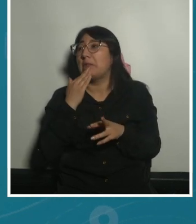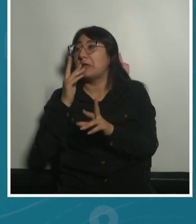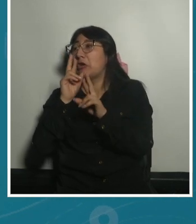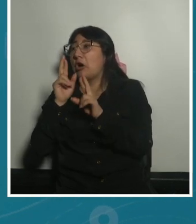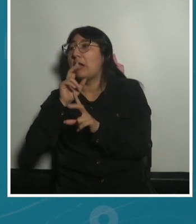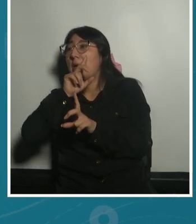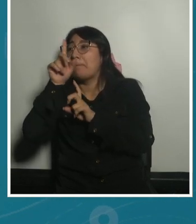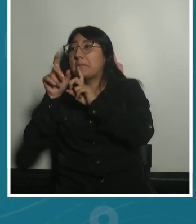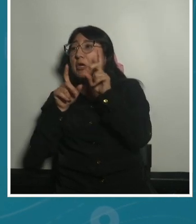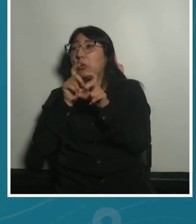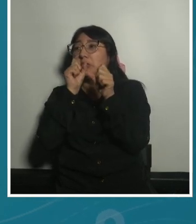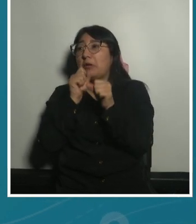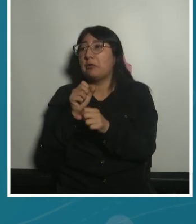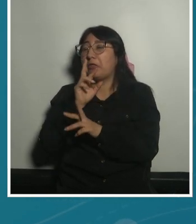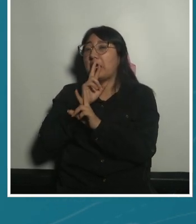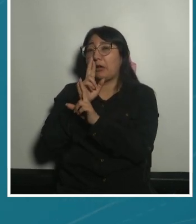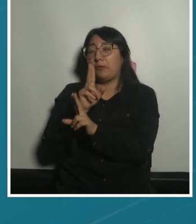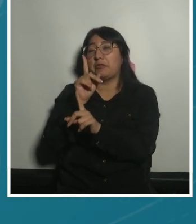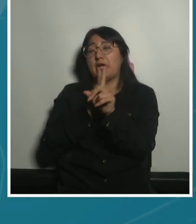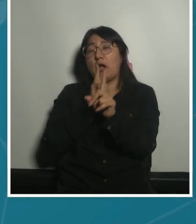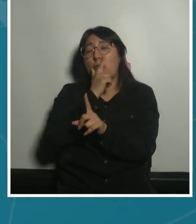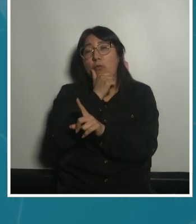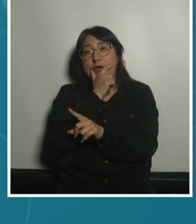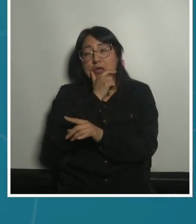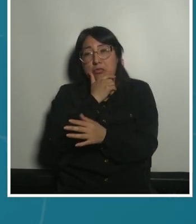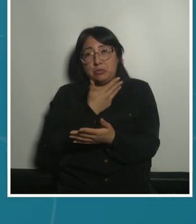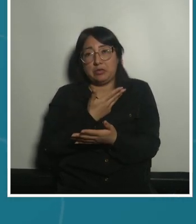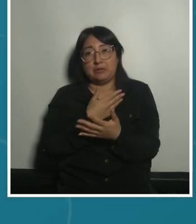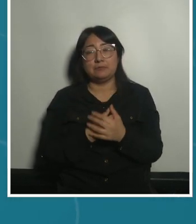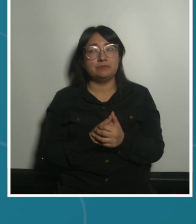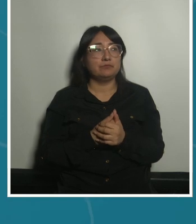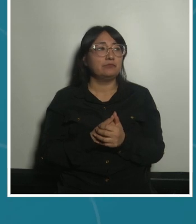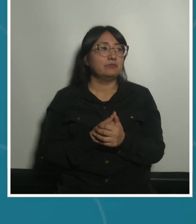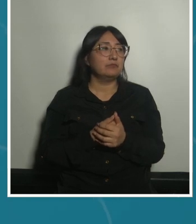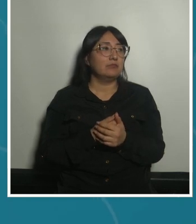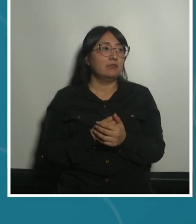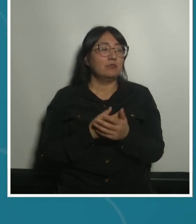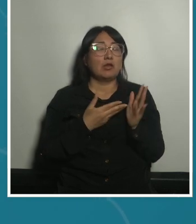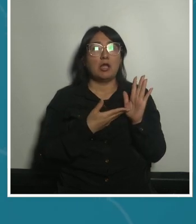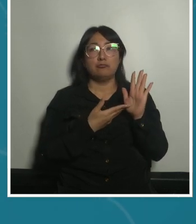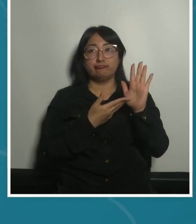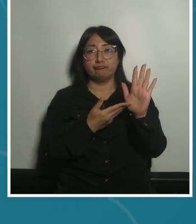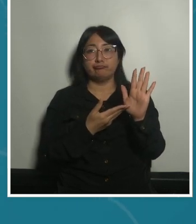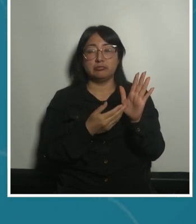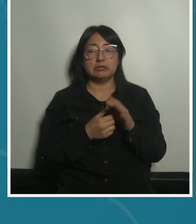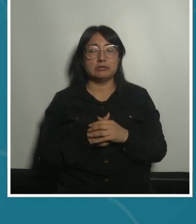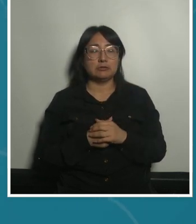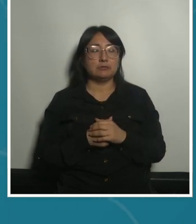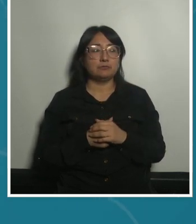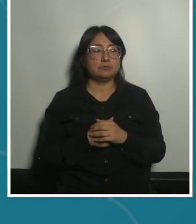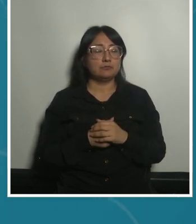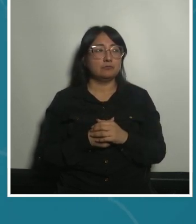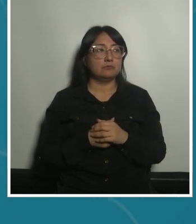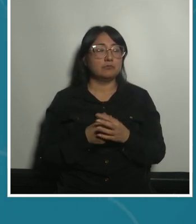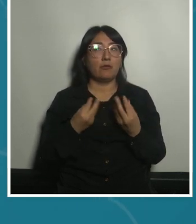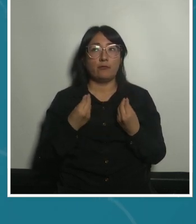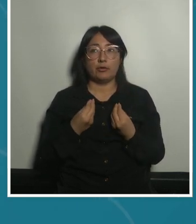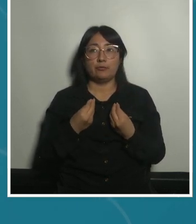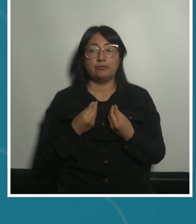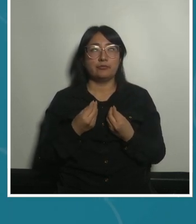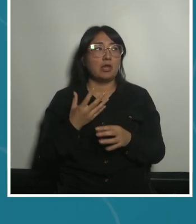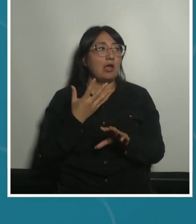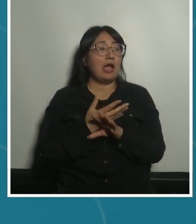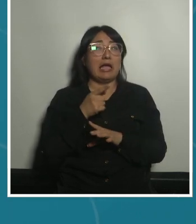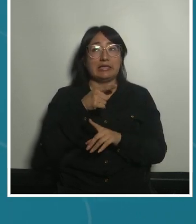y responder, ¿cierto?, algunas inquietudes que puedan ir quedando a la luz de esta conversación. Y bueno, tenemos